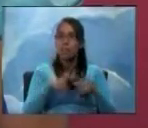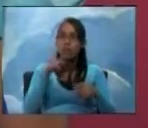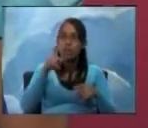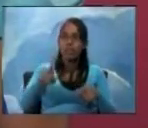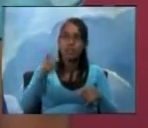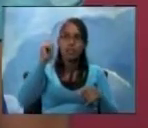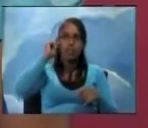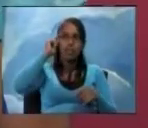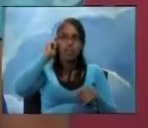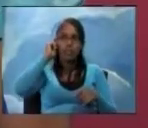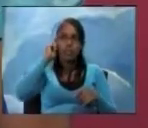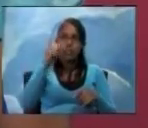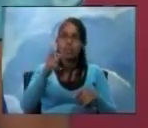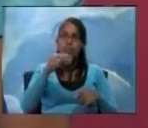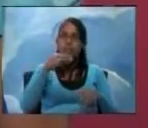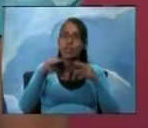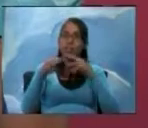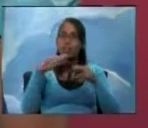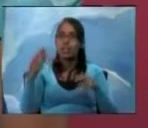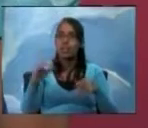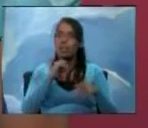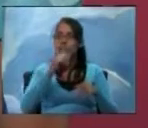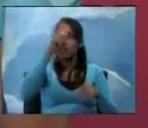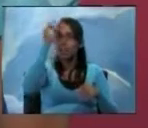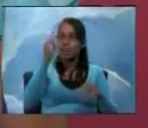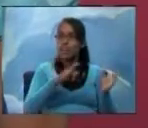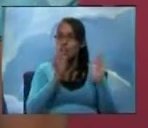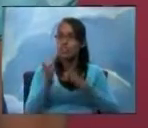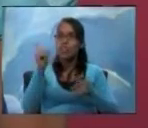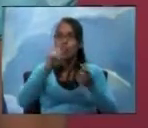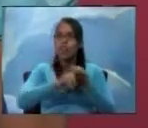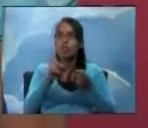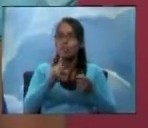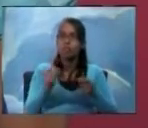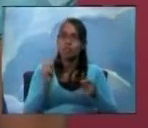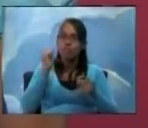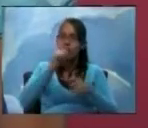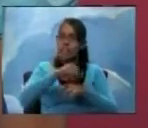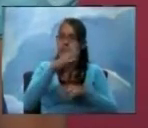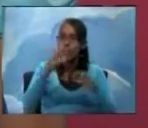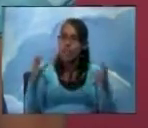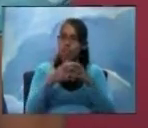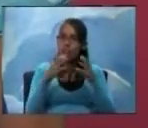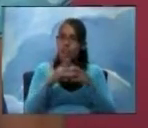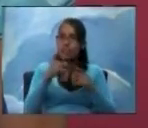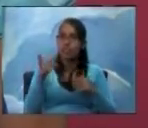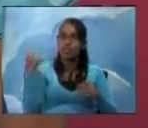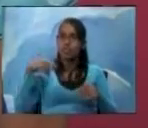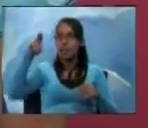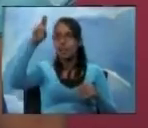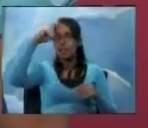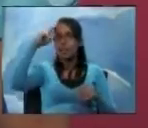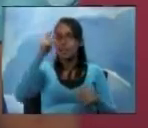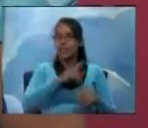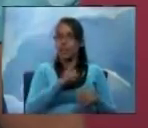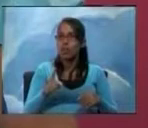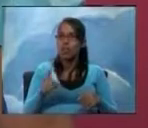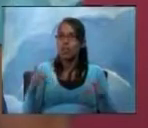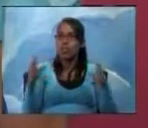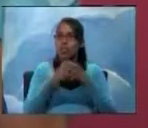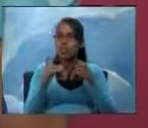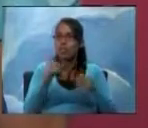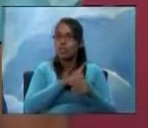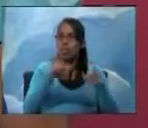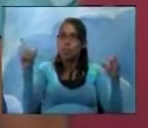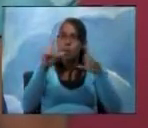mujer, la que mandó el mensaje, que ella es creyente y el esposo no la deja congregar, allí tú tienes razón de congregarte a través